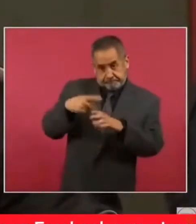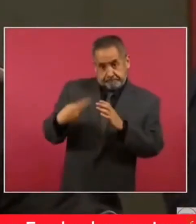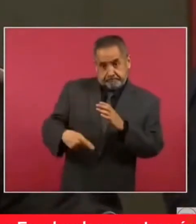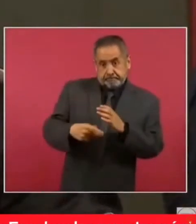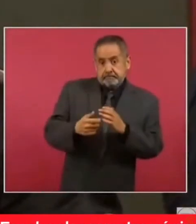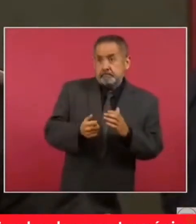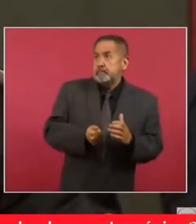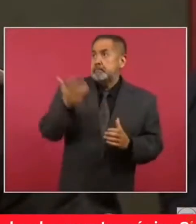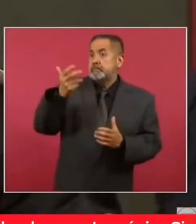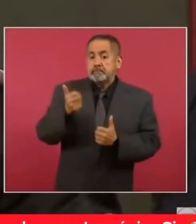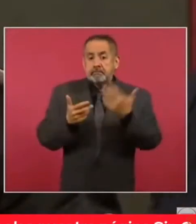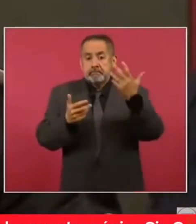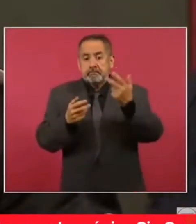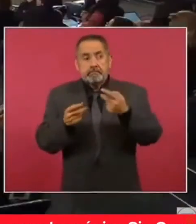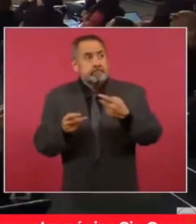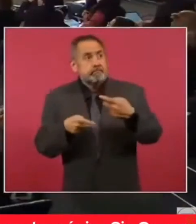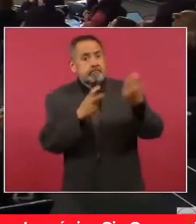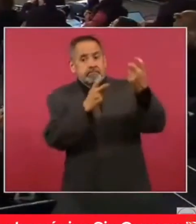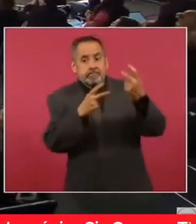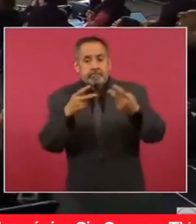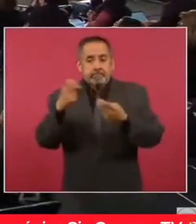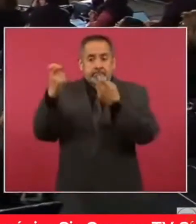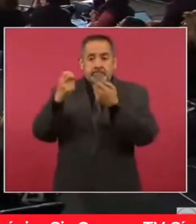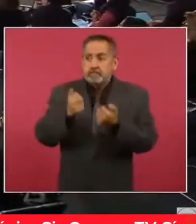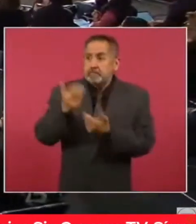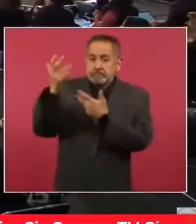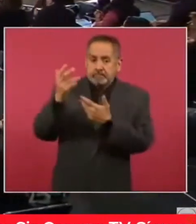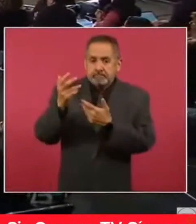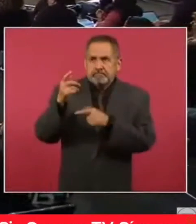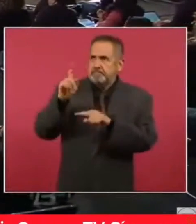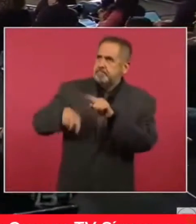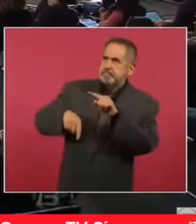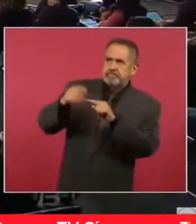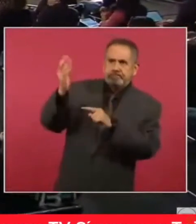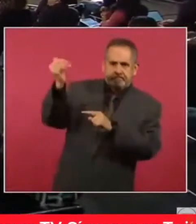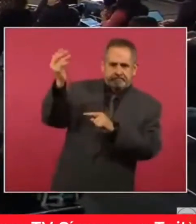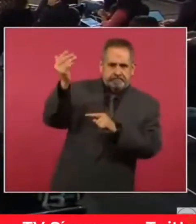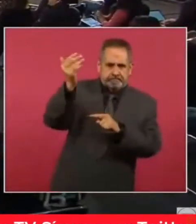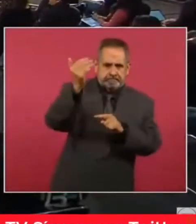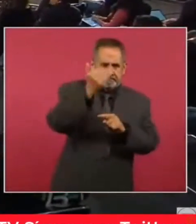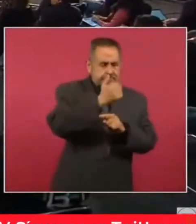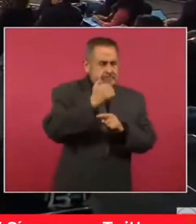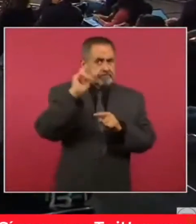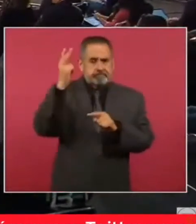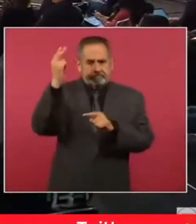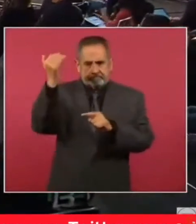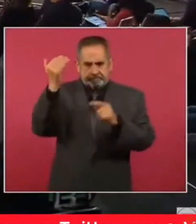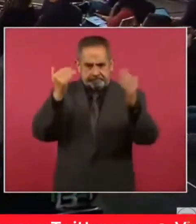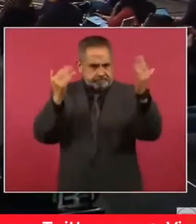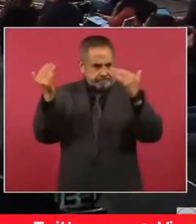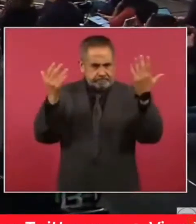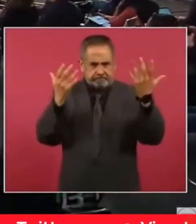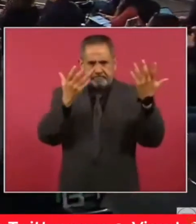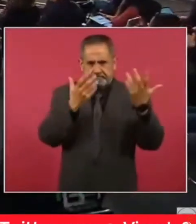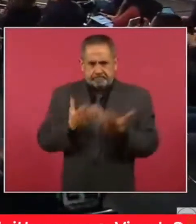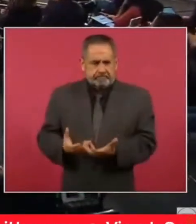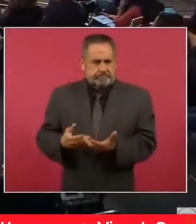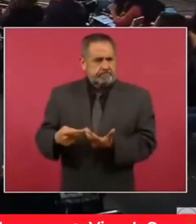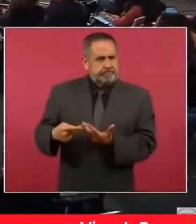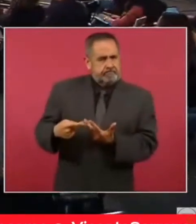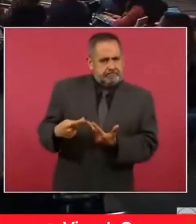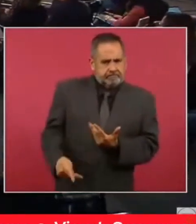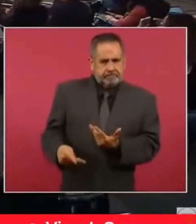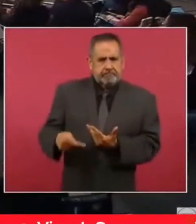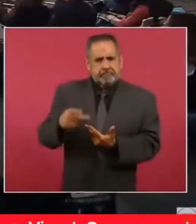se encuentra de manera ilícita, de manera inadmisible para México en